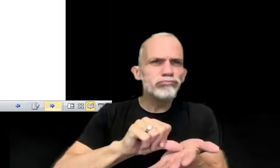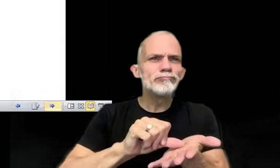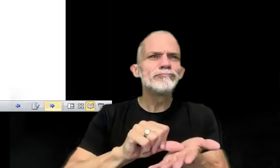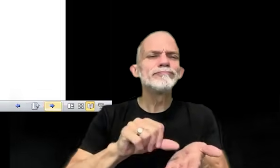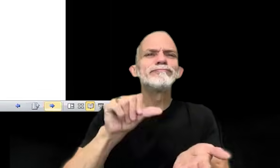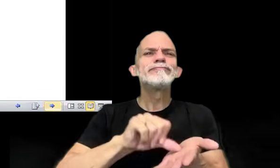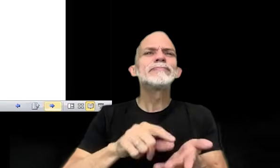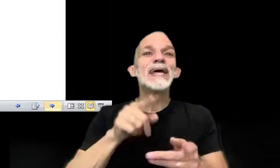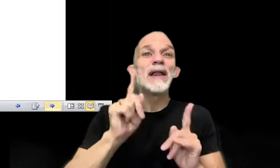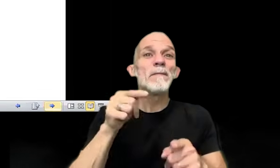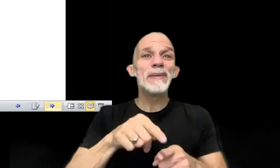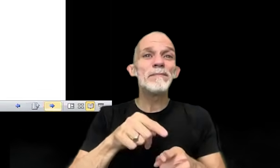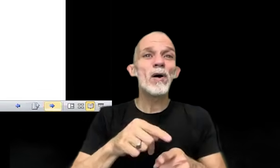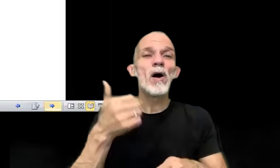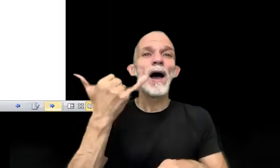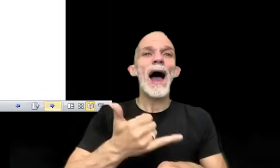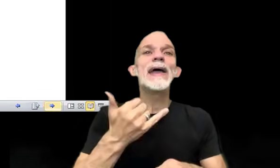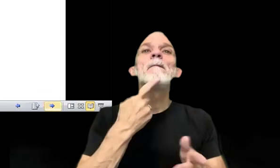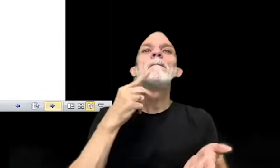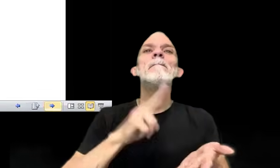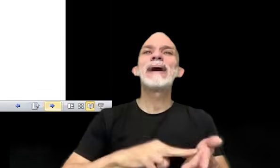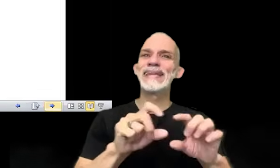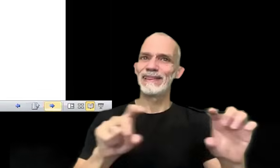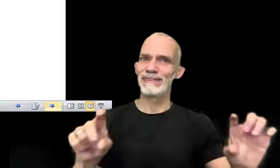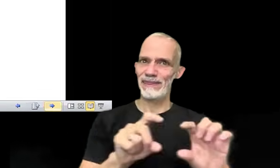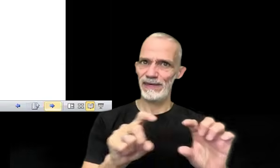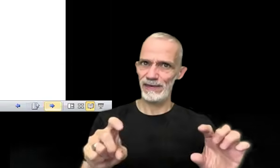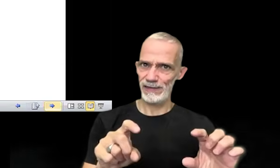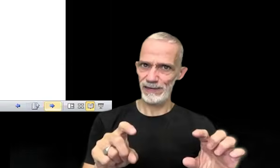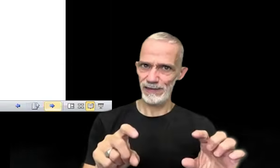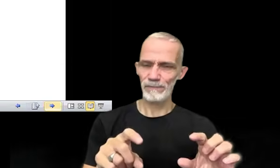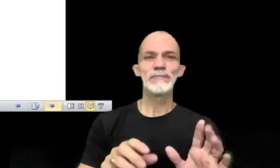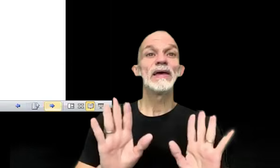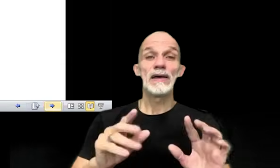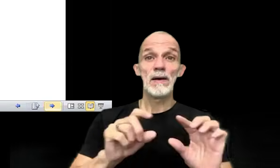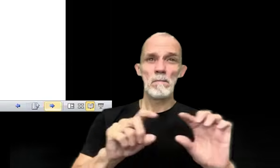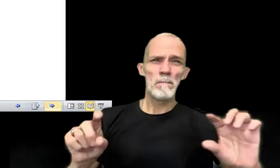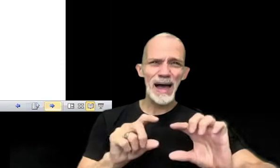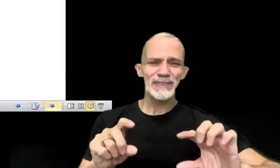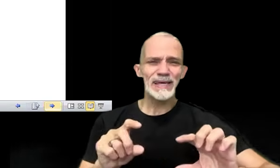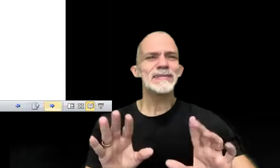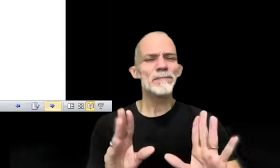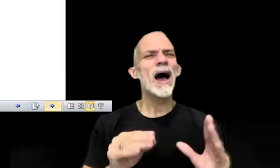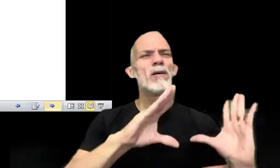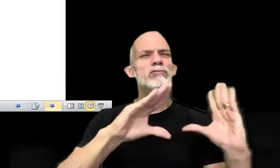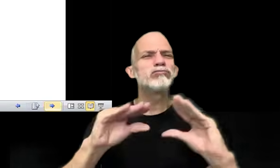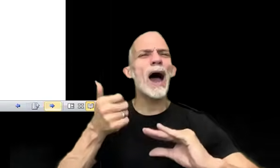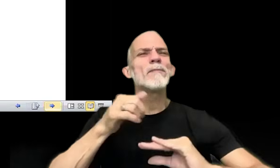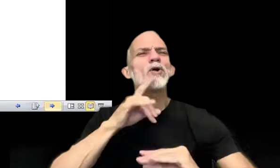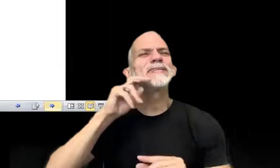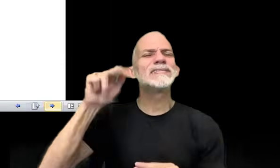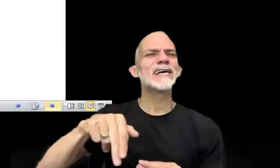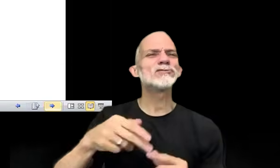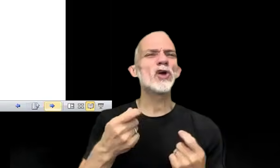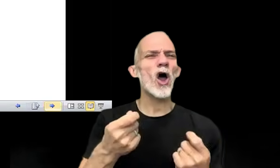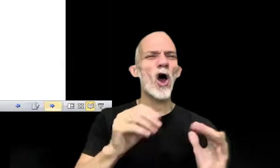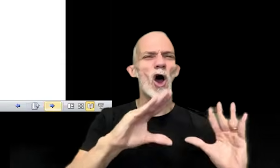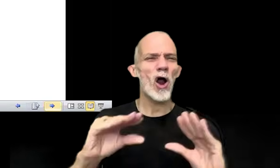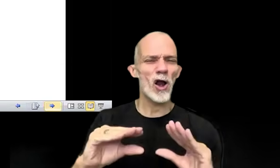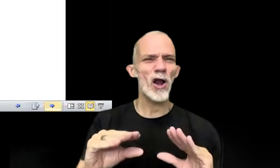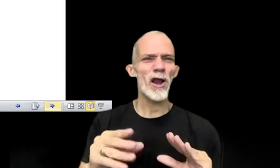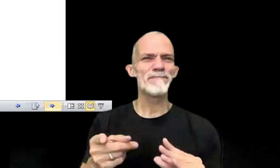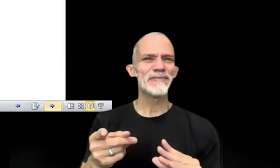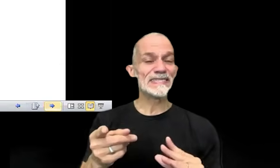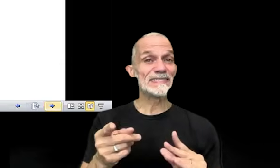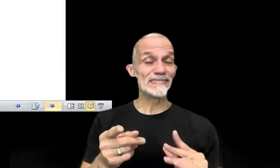es el lugar donde el mismo se encuentre patentado. Y hay un tema con la amortización que nos pareció interesante y